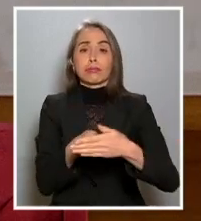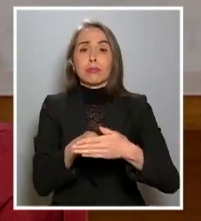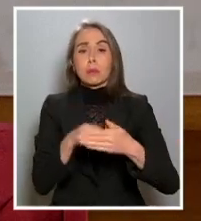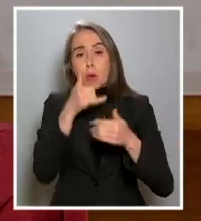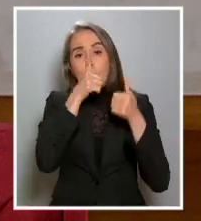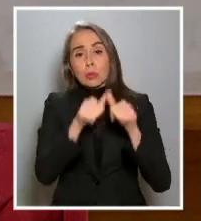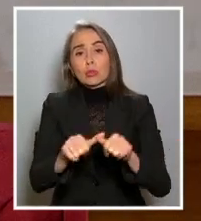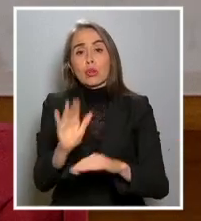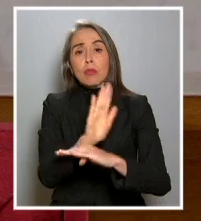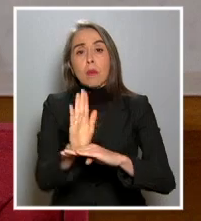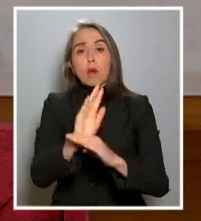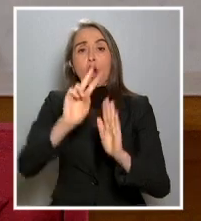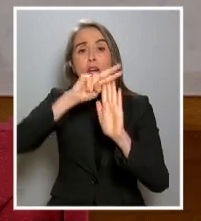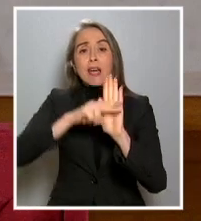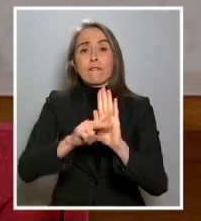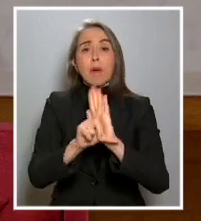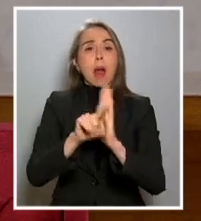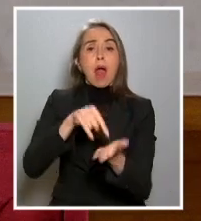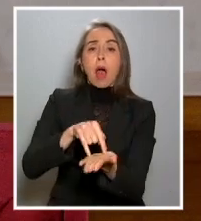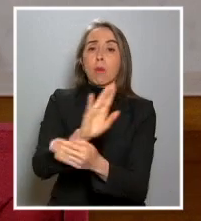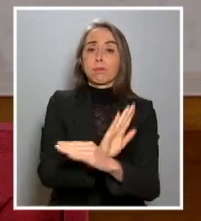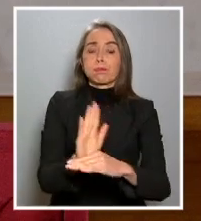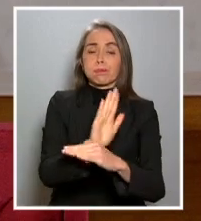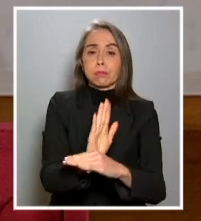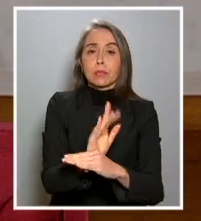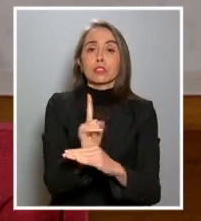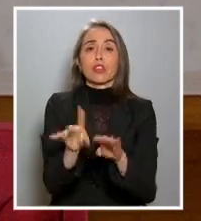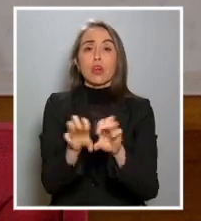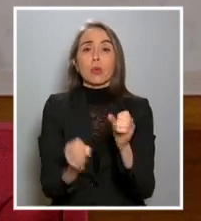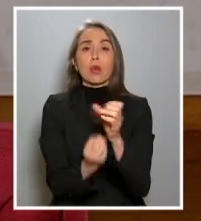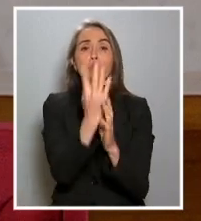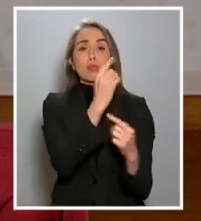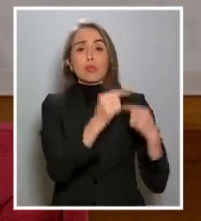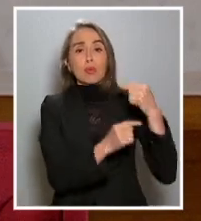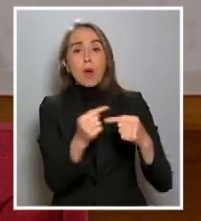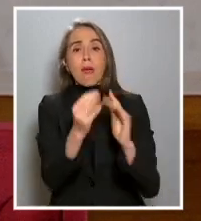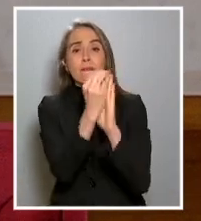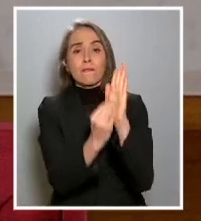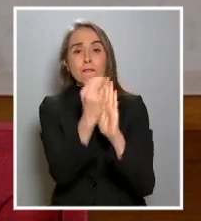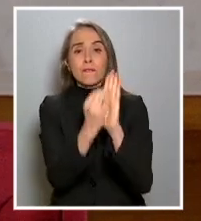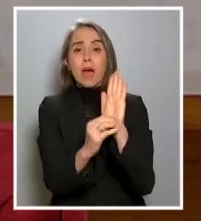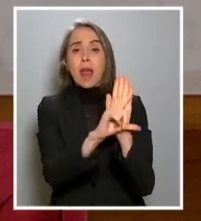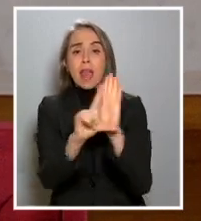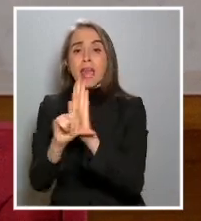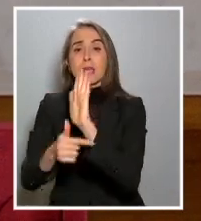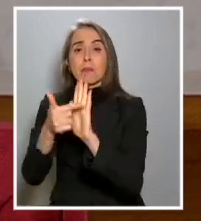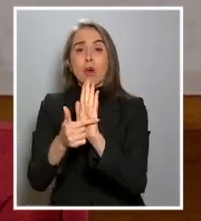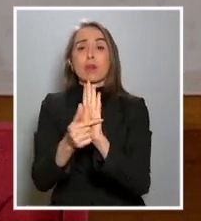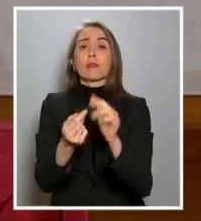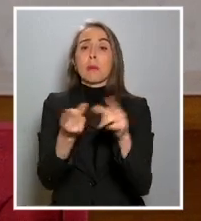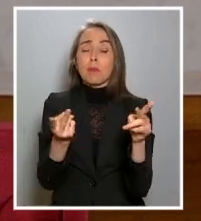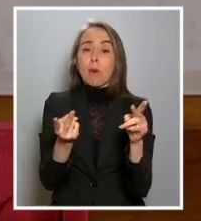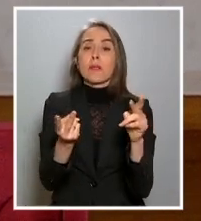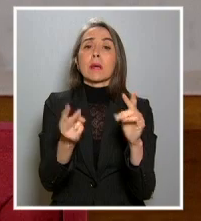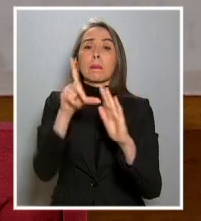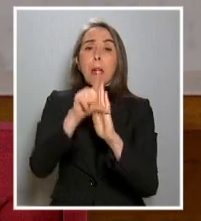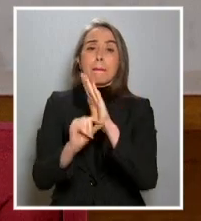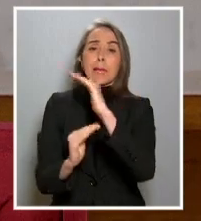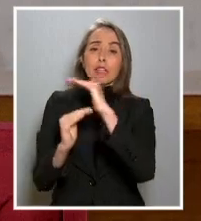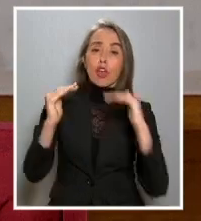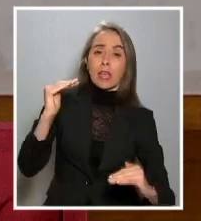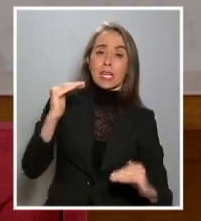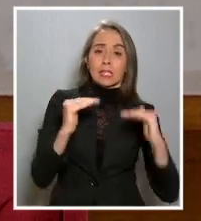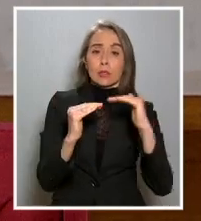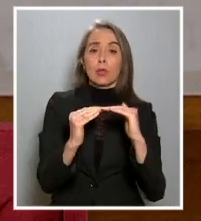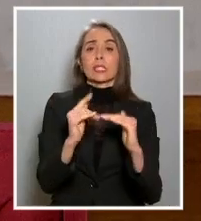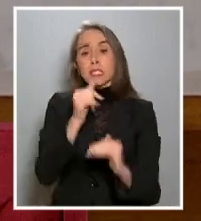demasiado tiempo, si no se acordaba una nueva generación de políticas públicas para reducir la desigualdad, si no se castigaba con